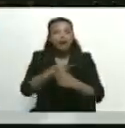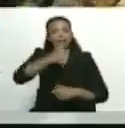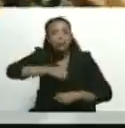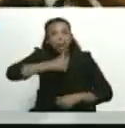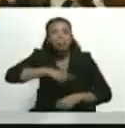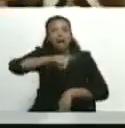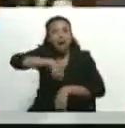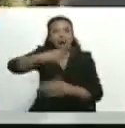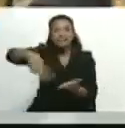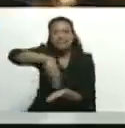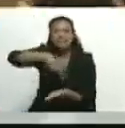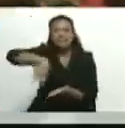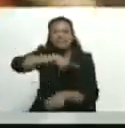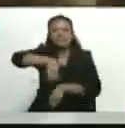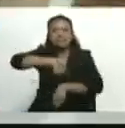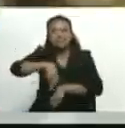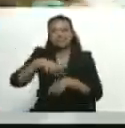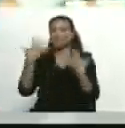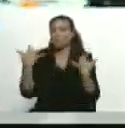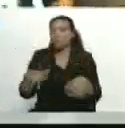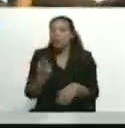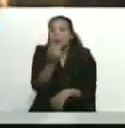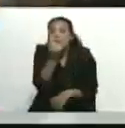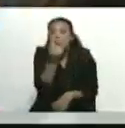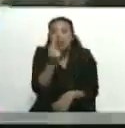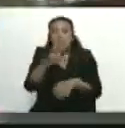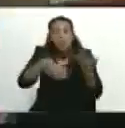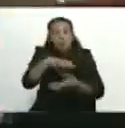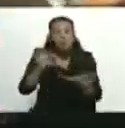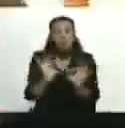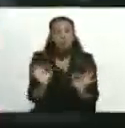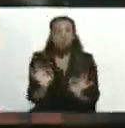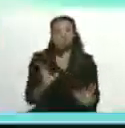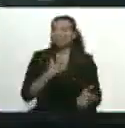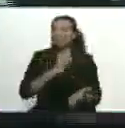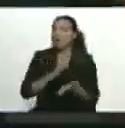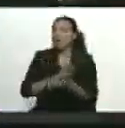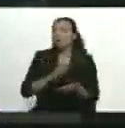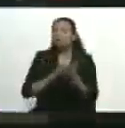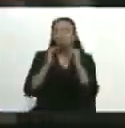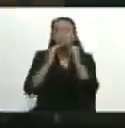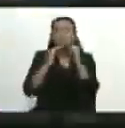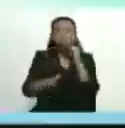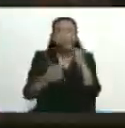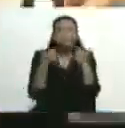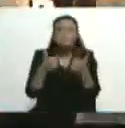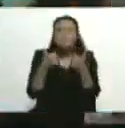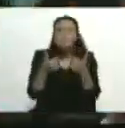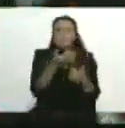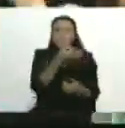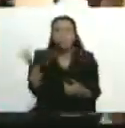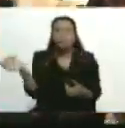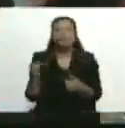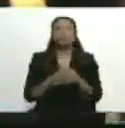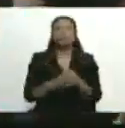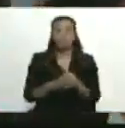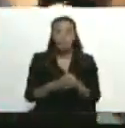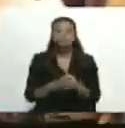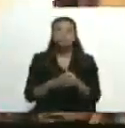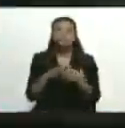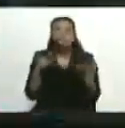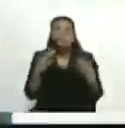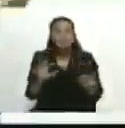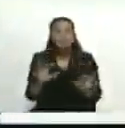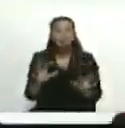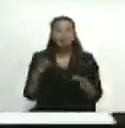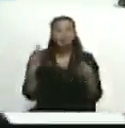5 horas bailando. Claro que sí, presidente. Ni un solo incidente, nada. No, no. Ni todo una pelea, perfecto, nada. Gracias, todo perfecto, gracias a Dios. Sí, vale. ¿Ah? Y bueno,